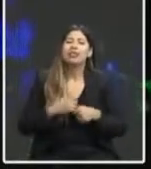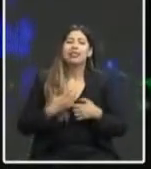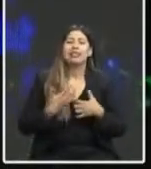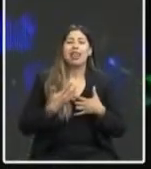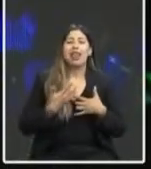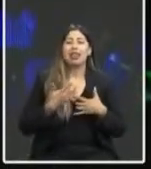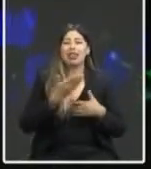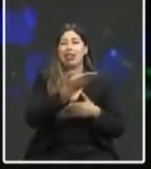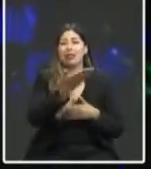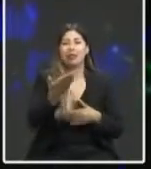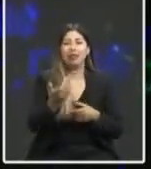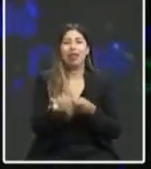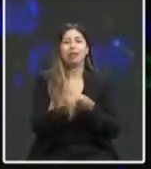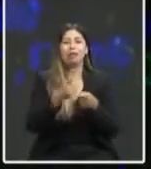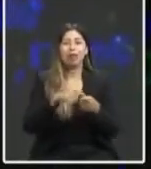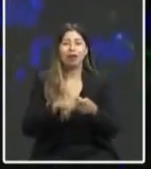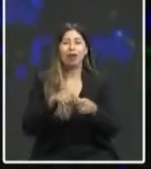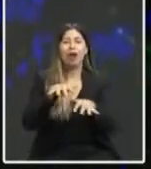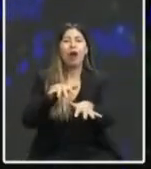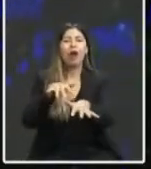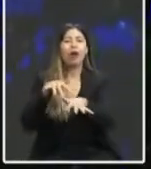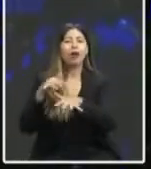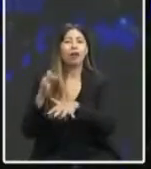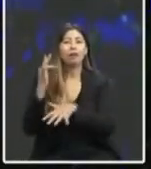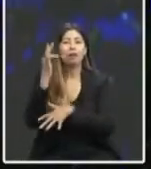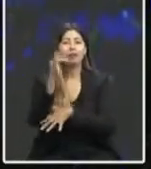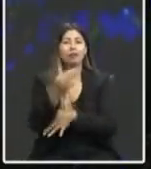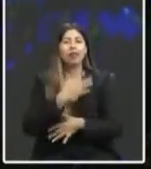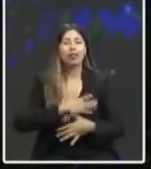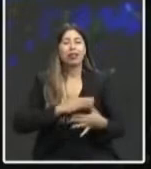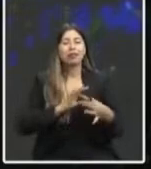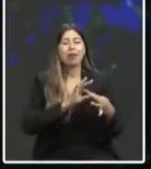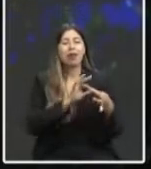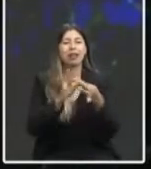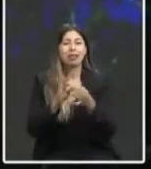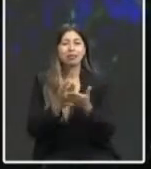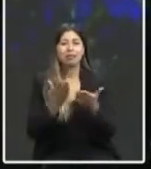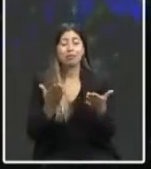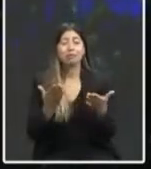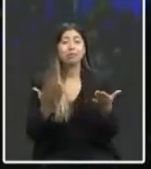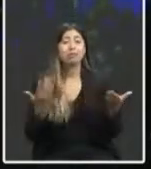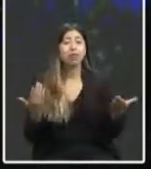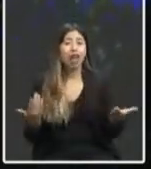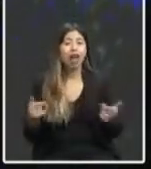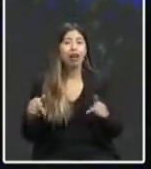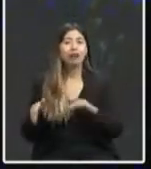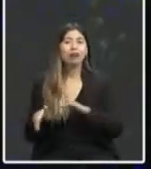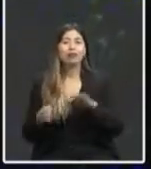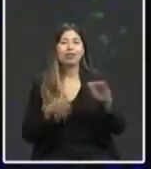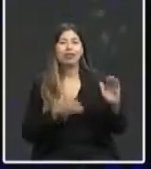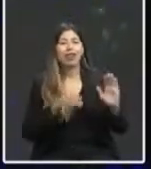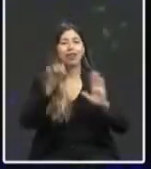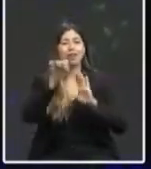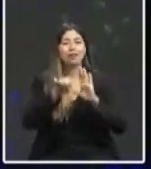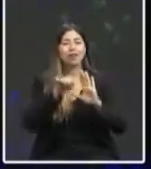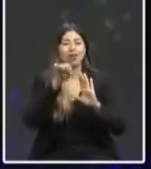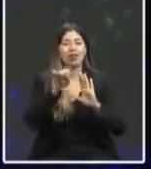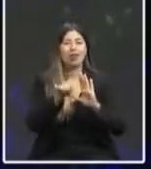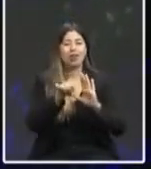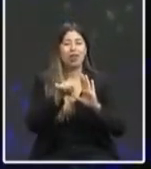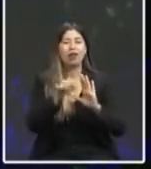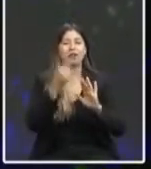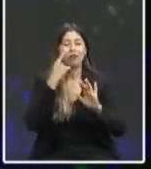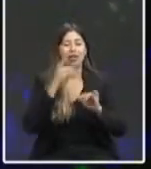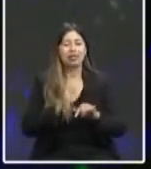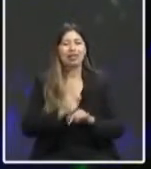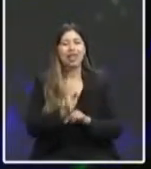la participación en este Congreso Futuro y les queremos dar las gracias por eso. Ahora sí, vamos a revisar el video que les tenía prometido para continuar con